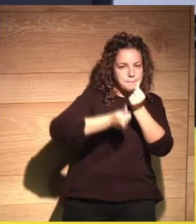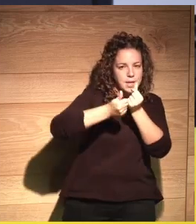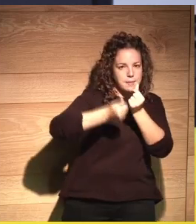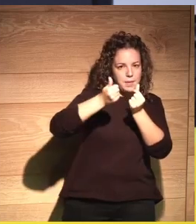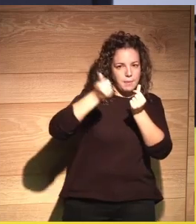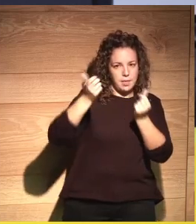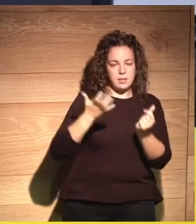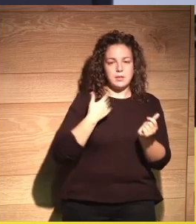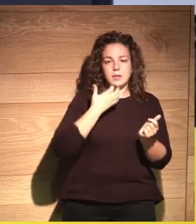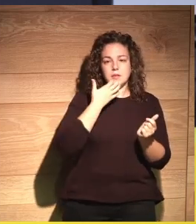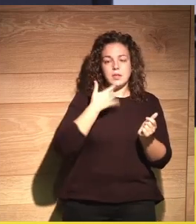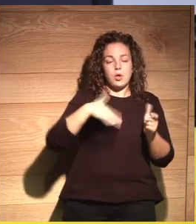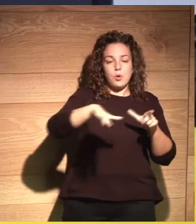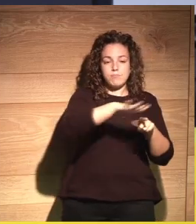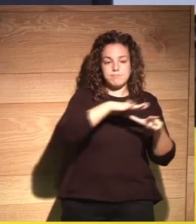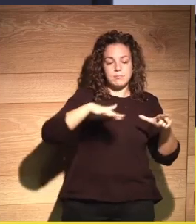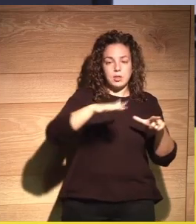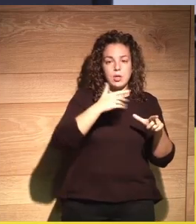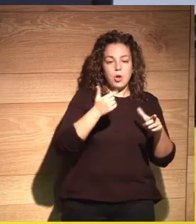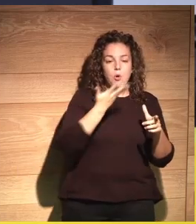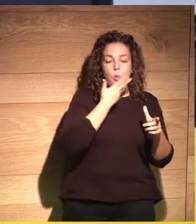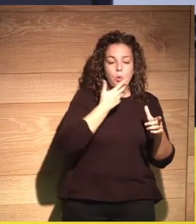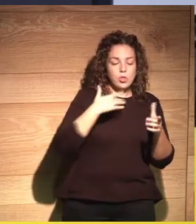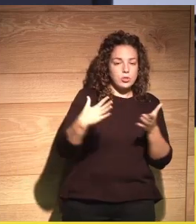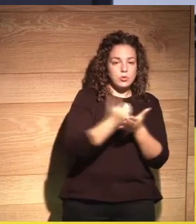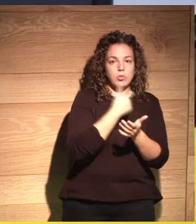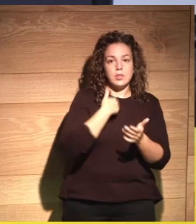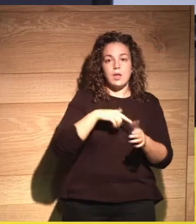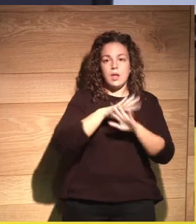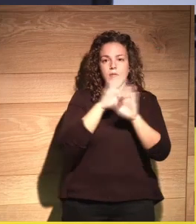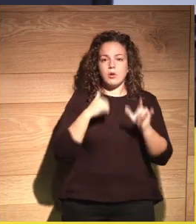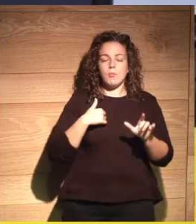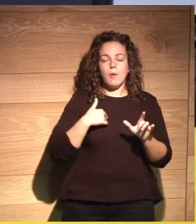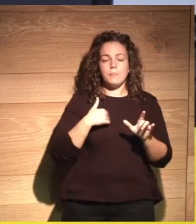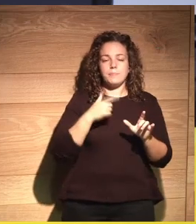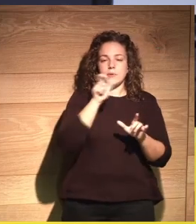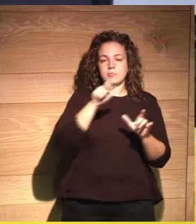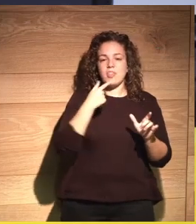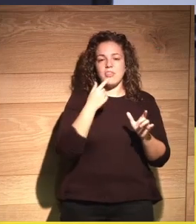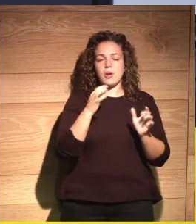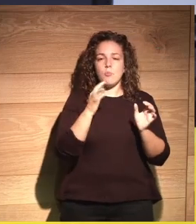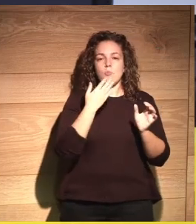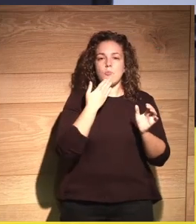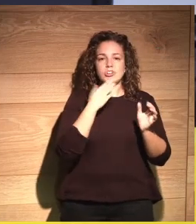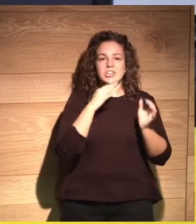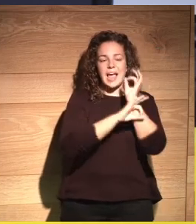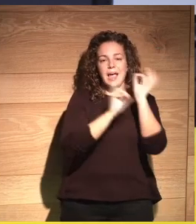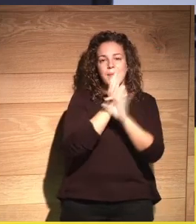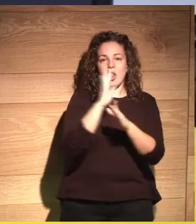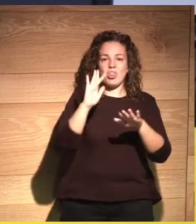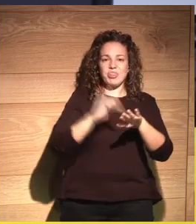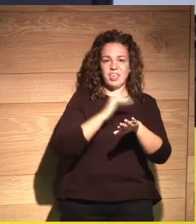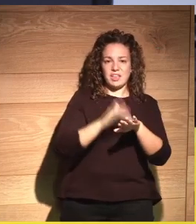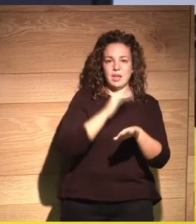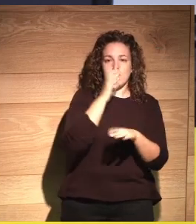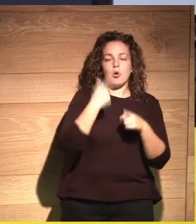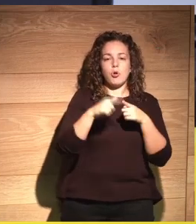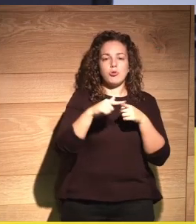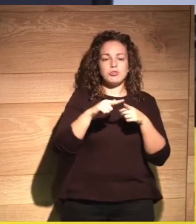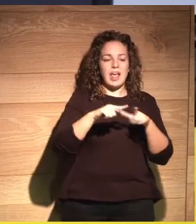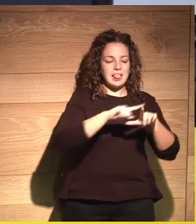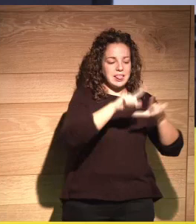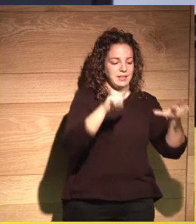todo sobre el espacio físico y llegamos a lo que la gente llama un gemelo digital es decir es un gemelo digital es un elemento digital a través de un